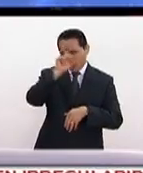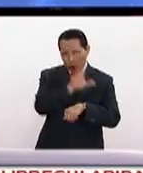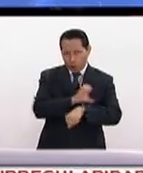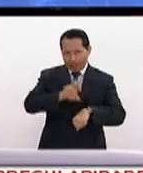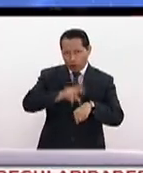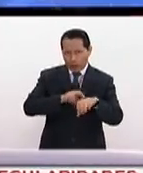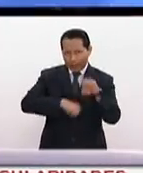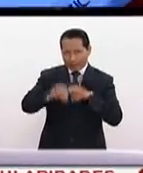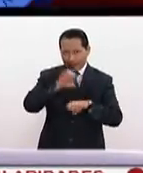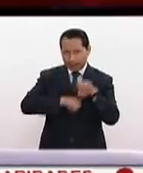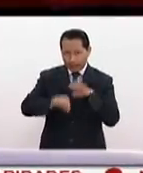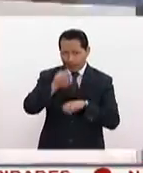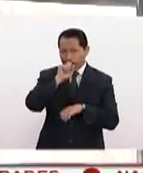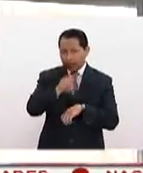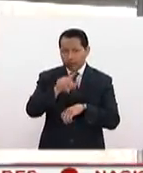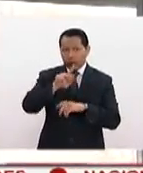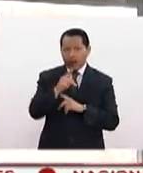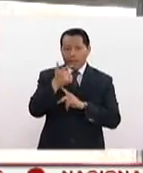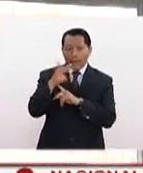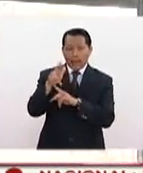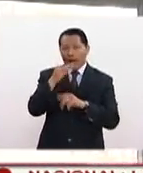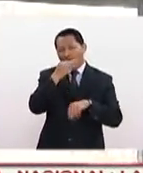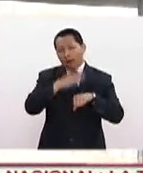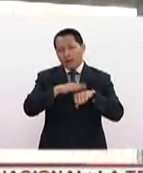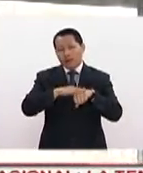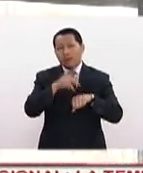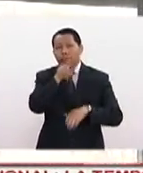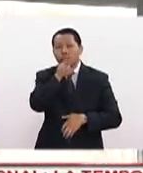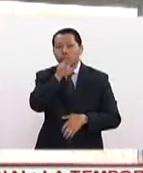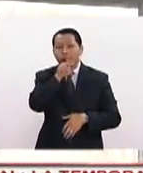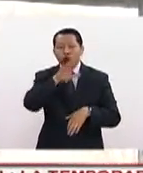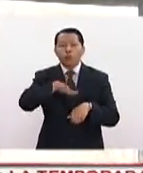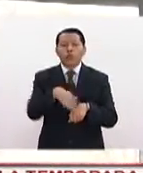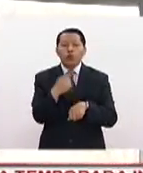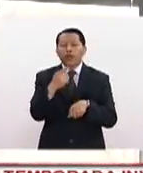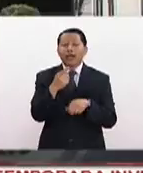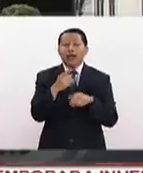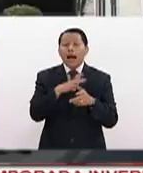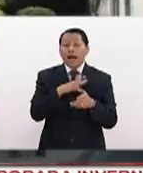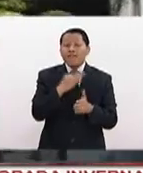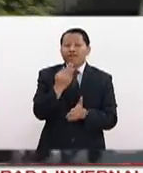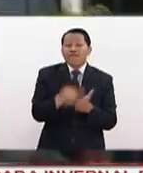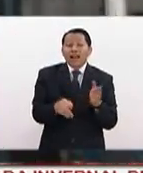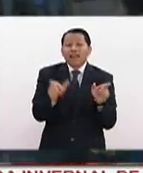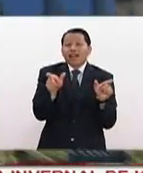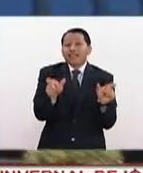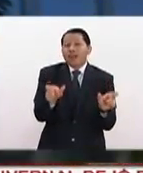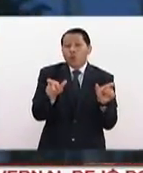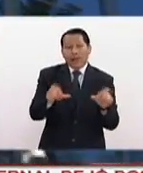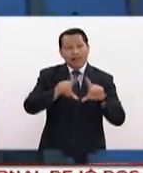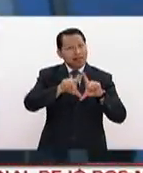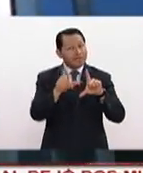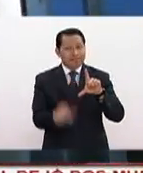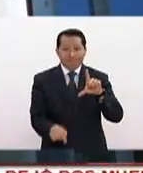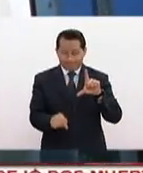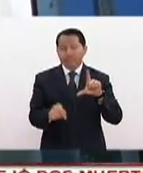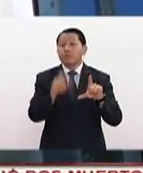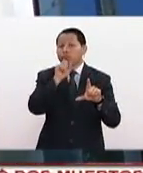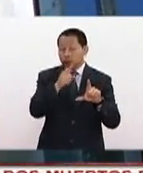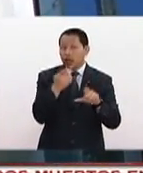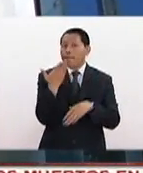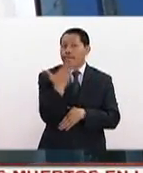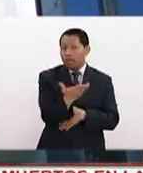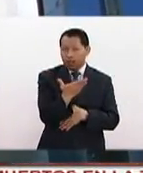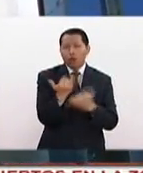Empresarial manifestó a la Procuraduría General de la República su preocupación ante los índices de inseguridad que existen en el país. Además, solicitó que